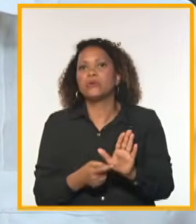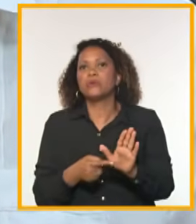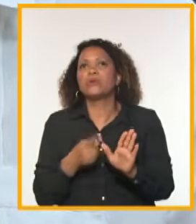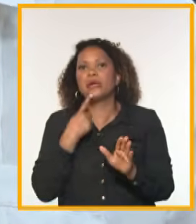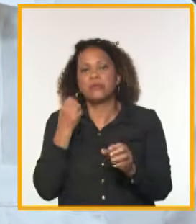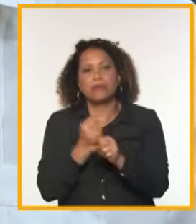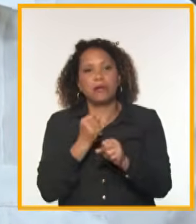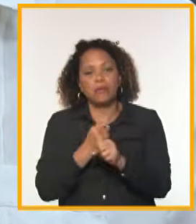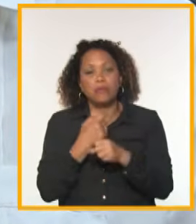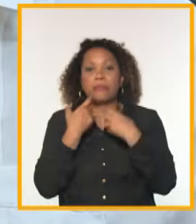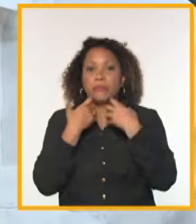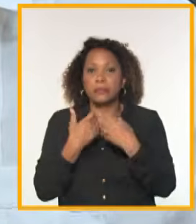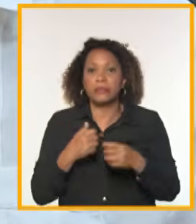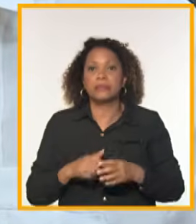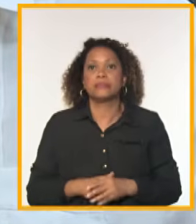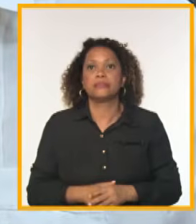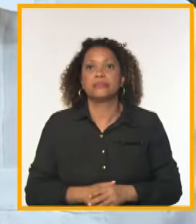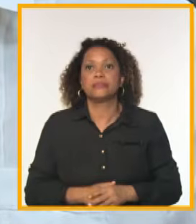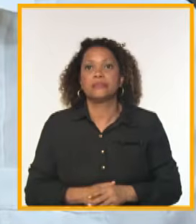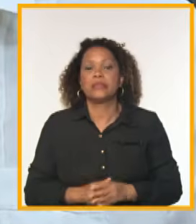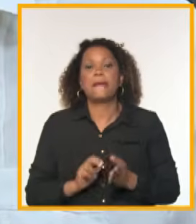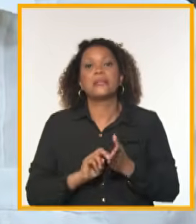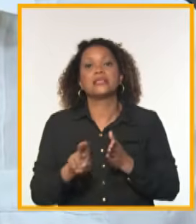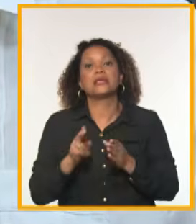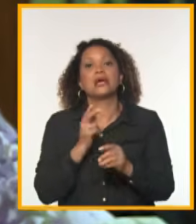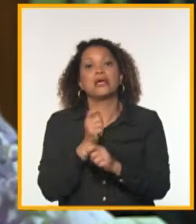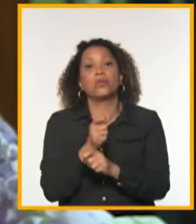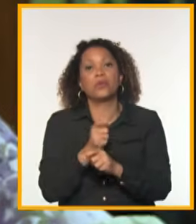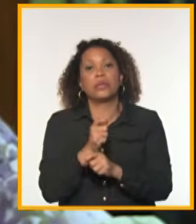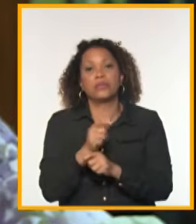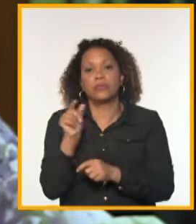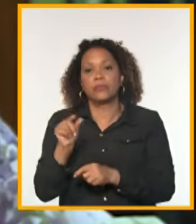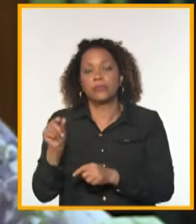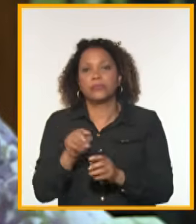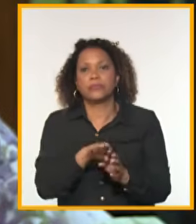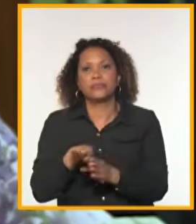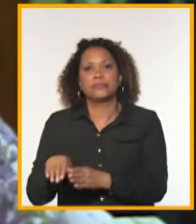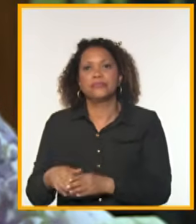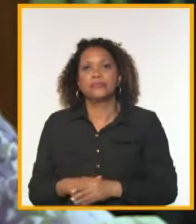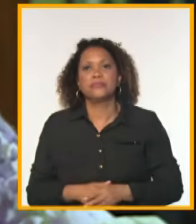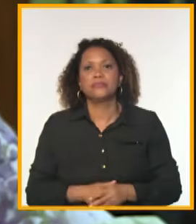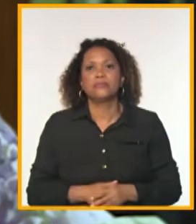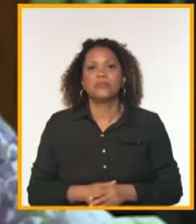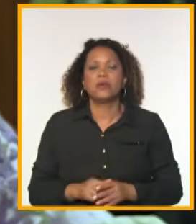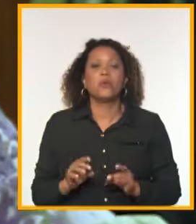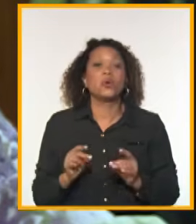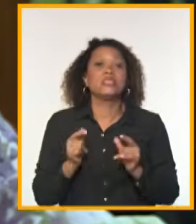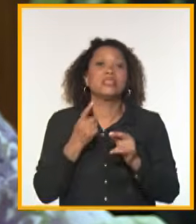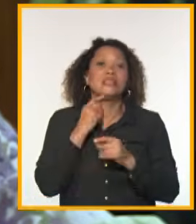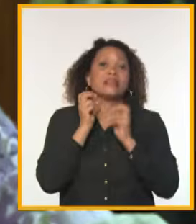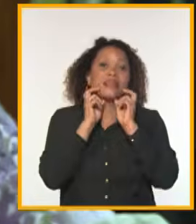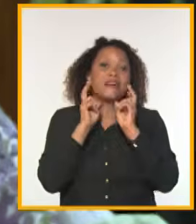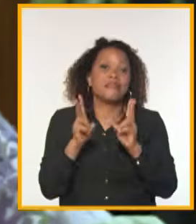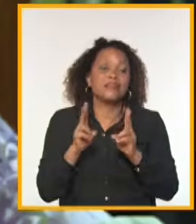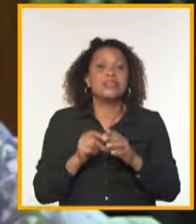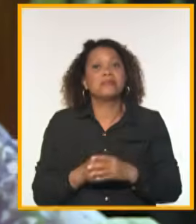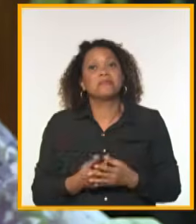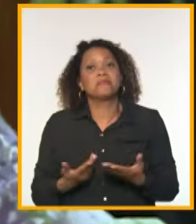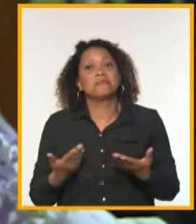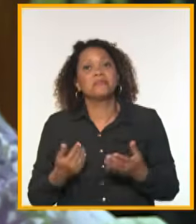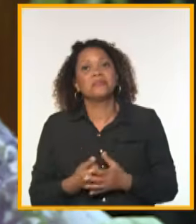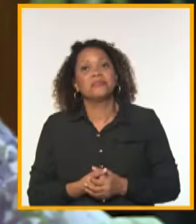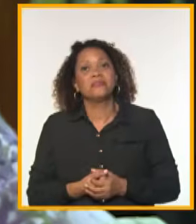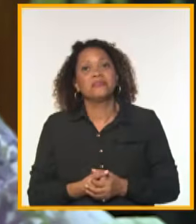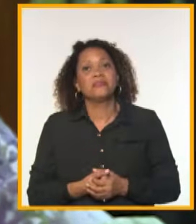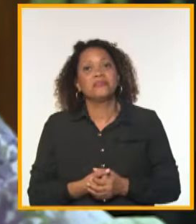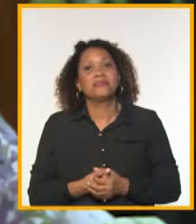jugó, el mensaje educativo a las personas. Y después, por azar de la vida, pues nada, pues, me convertí